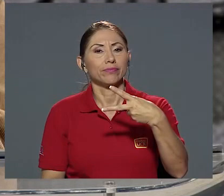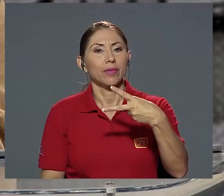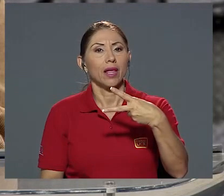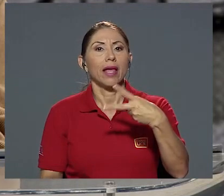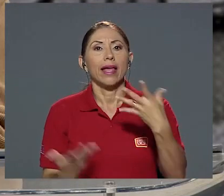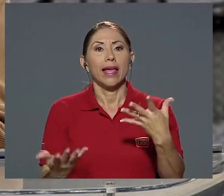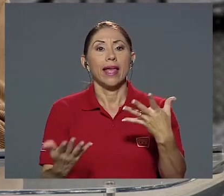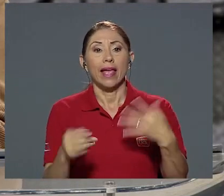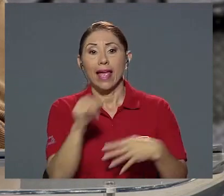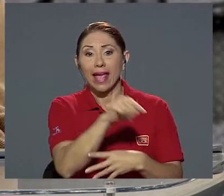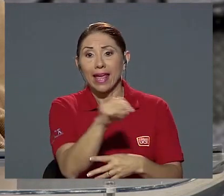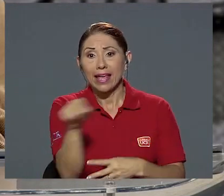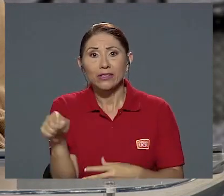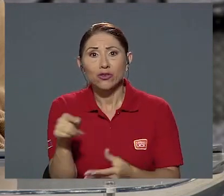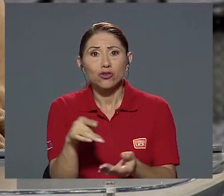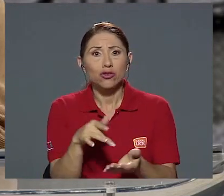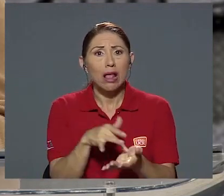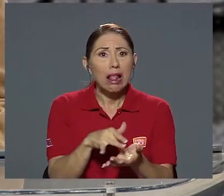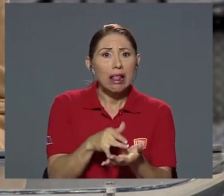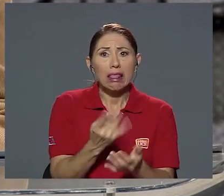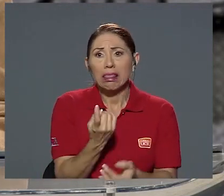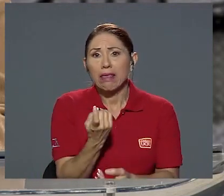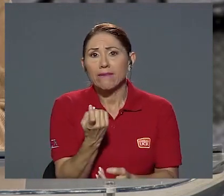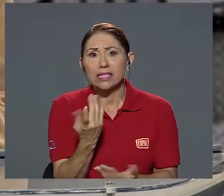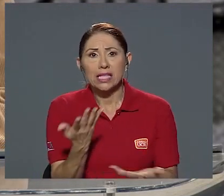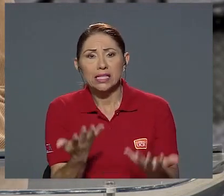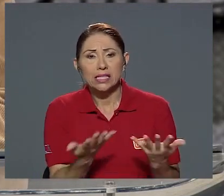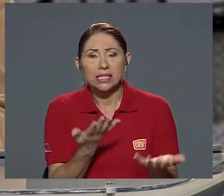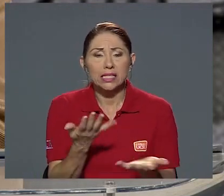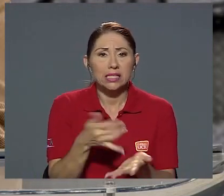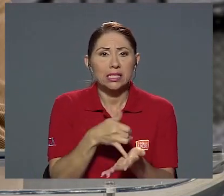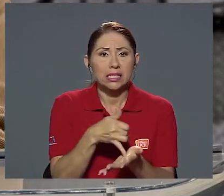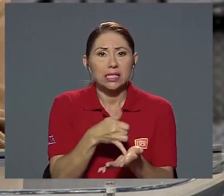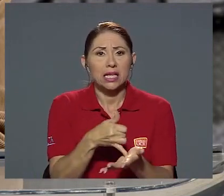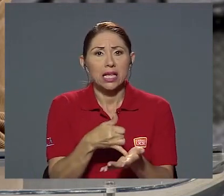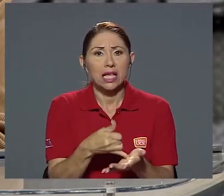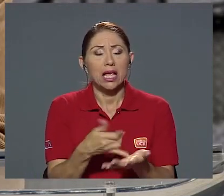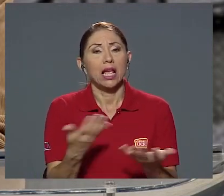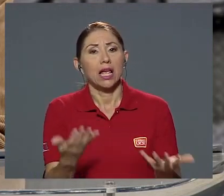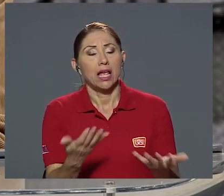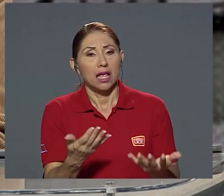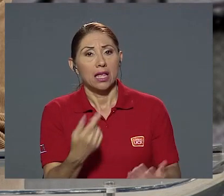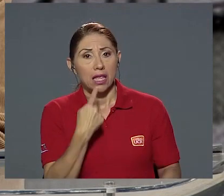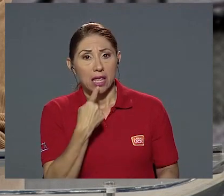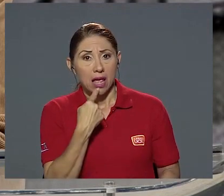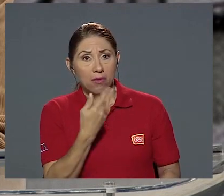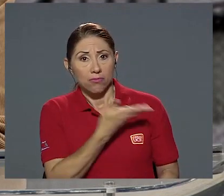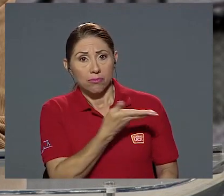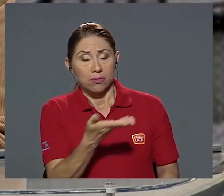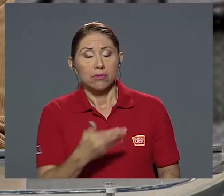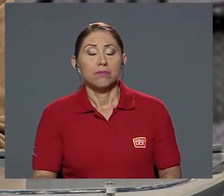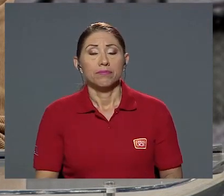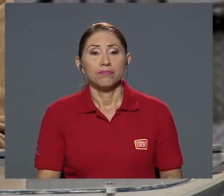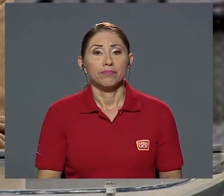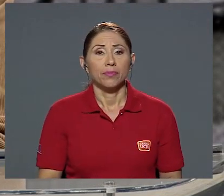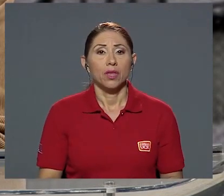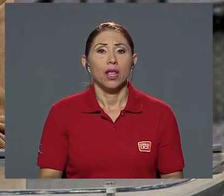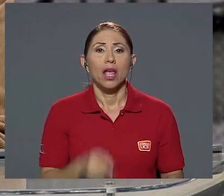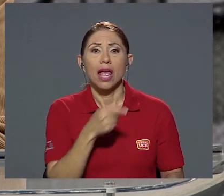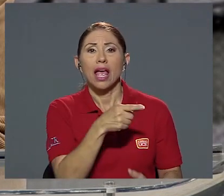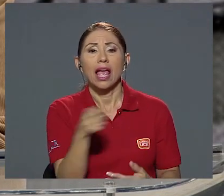elemento son agregar esos déficits que han planteado los compañeros del